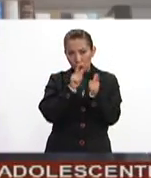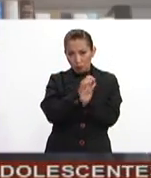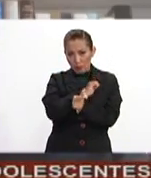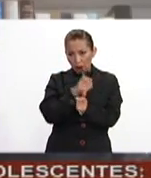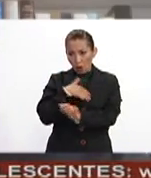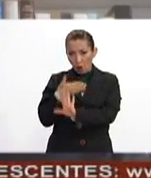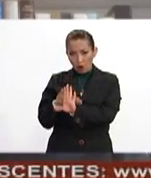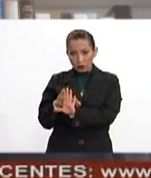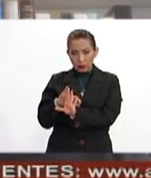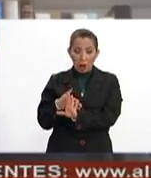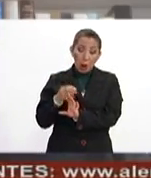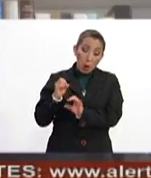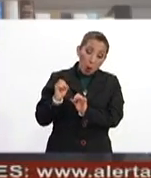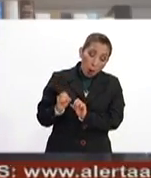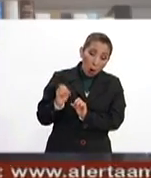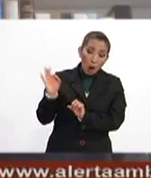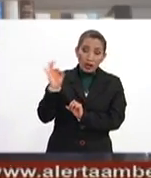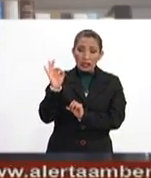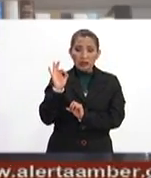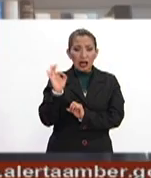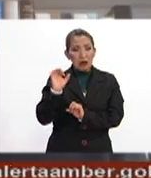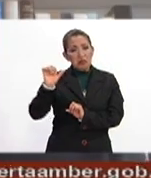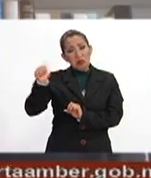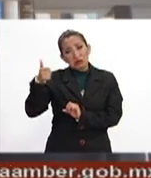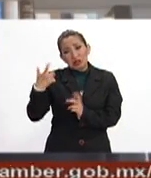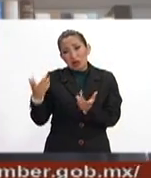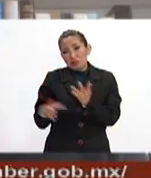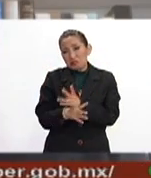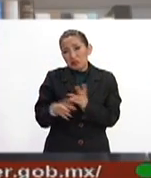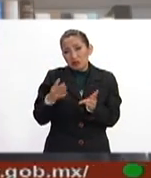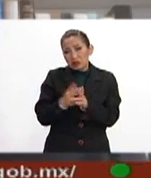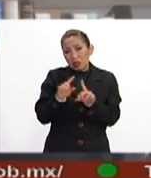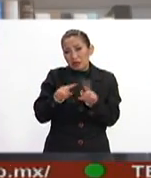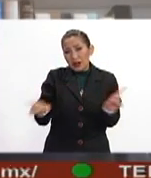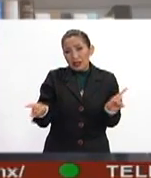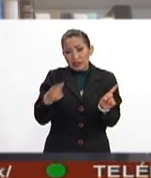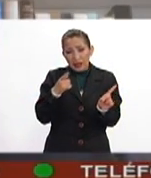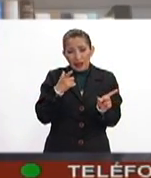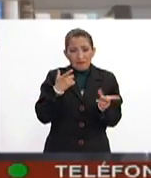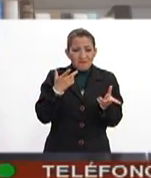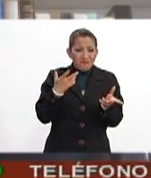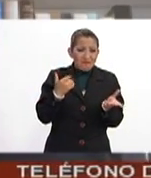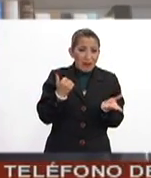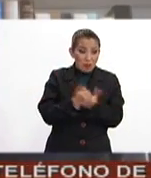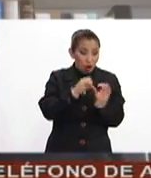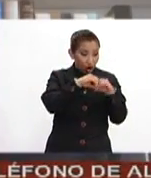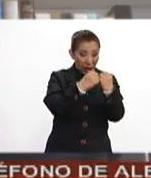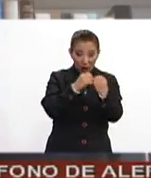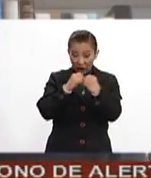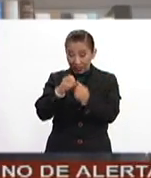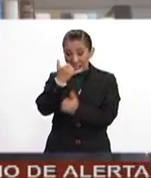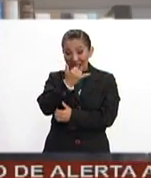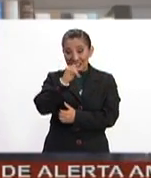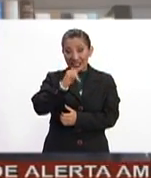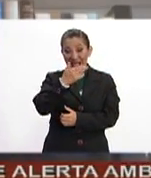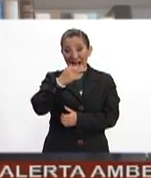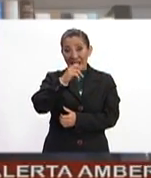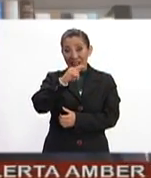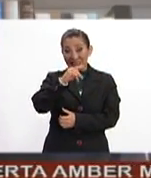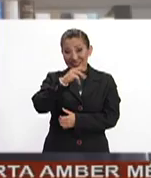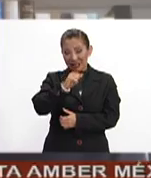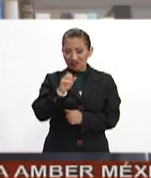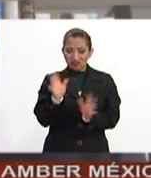posibilidad de que haya otro motivo, no necesariamente ligado a las organizaciones yihadistas. Lo